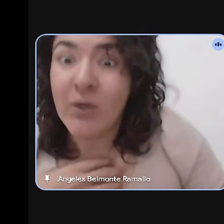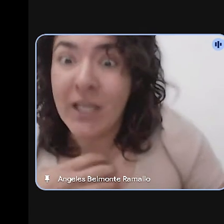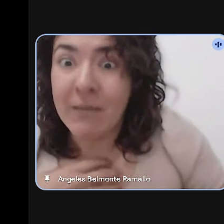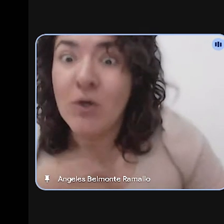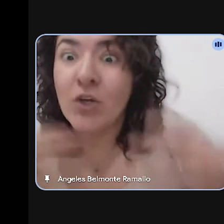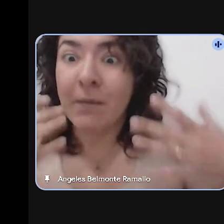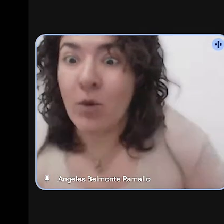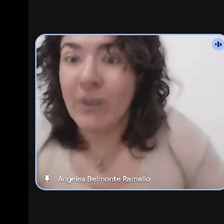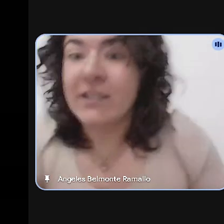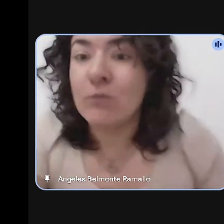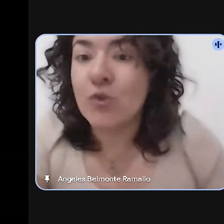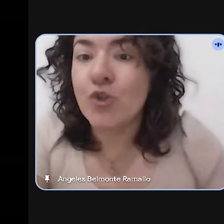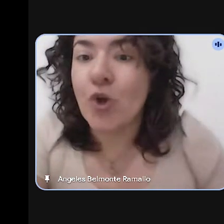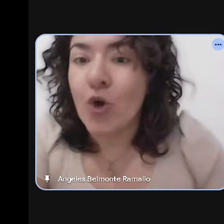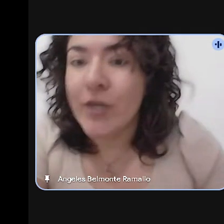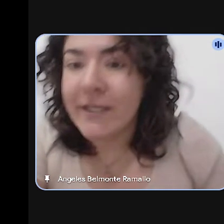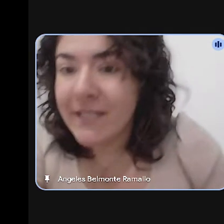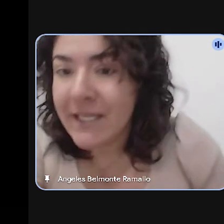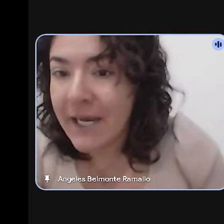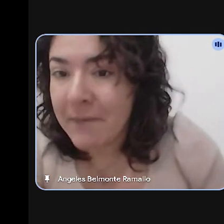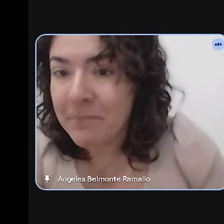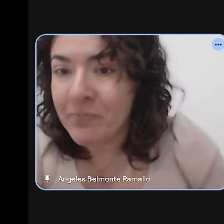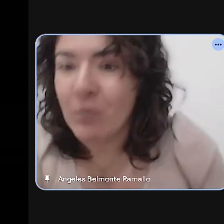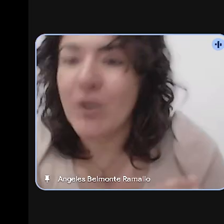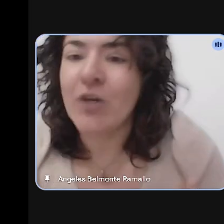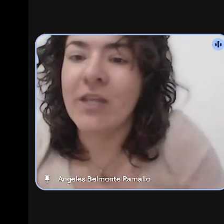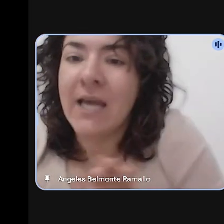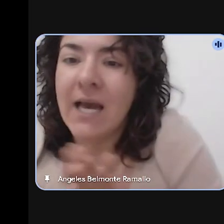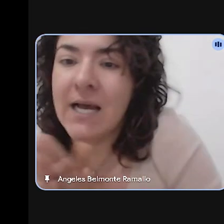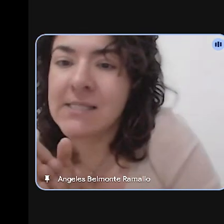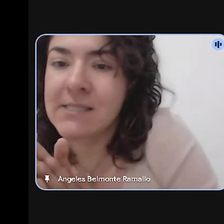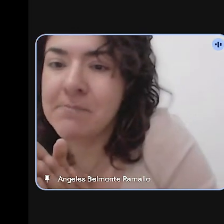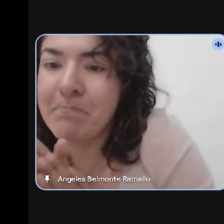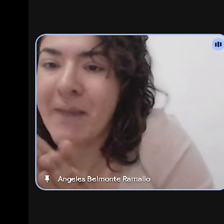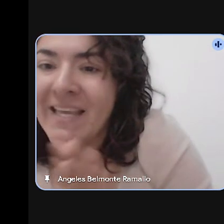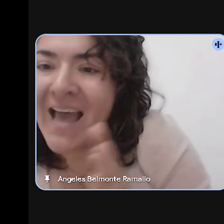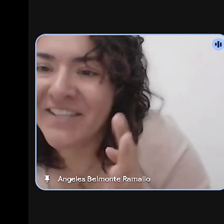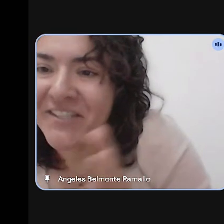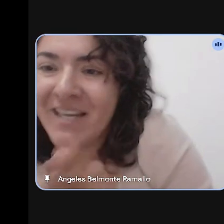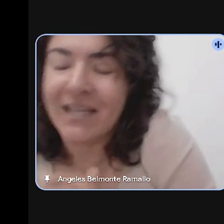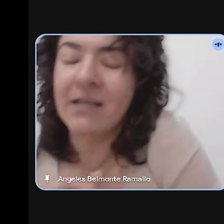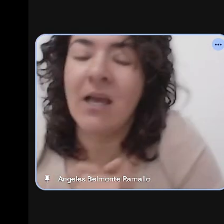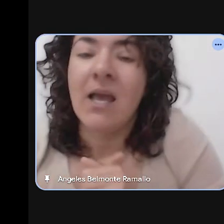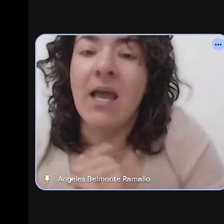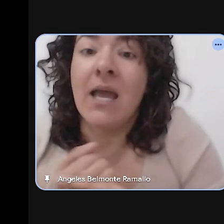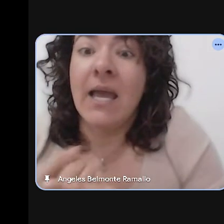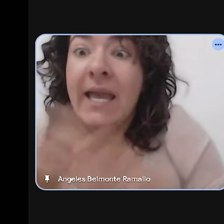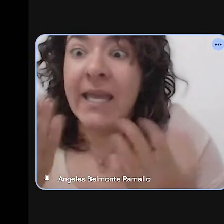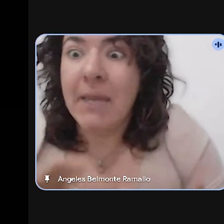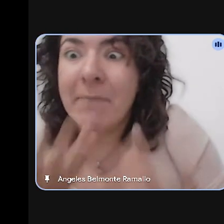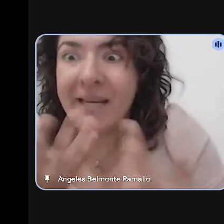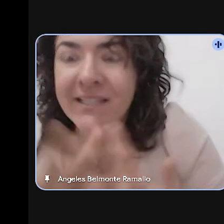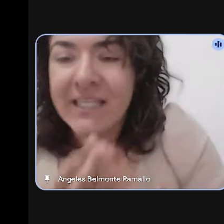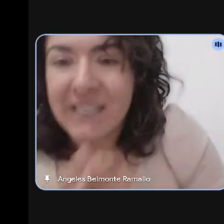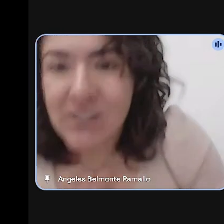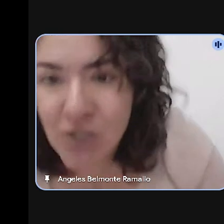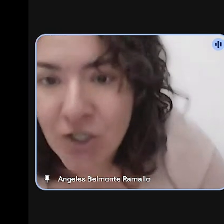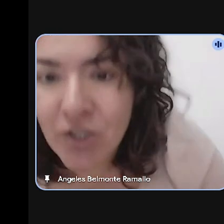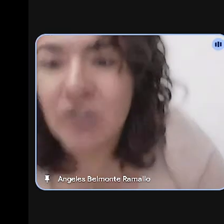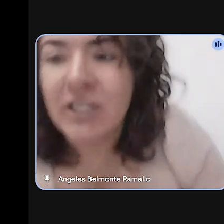A mí, por ejemplo, lo que me cuesta mucho hoy en día, buenos días, María Ayala, es que